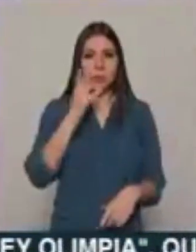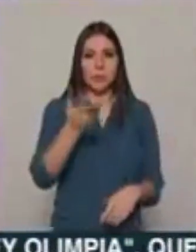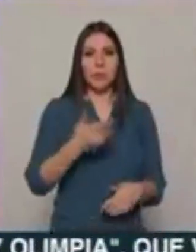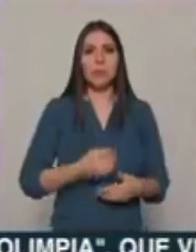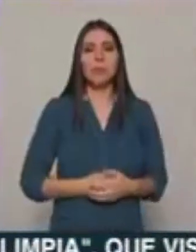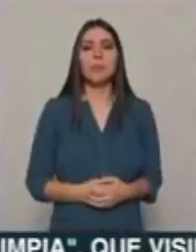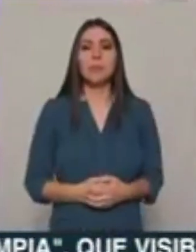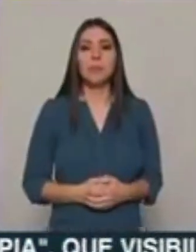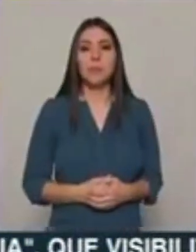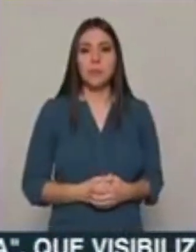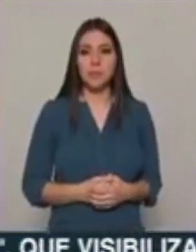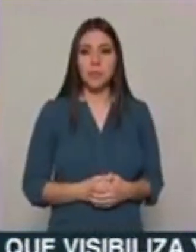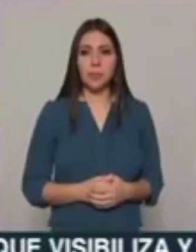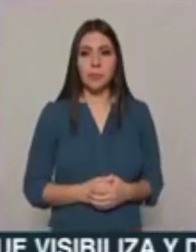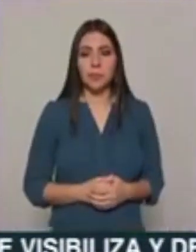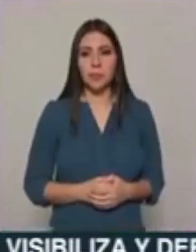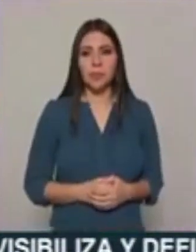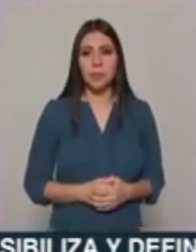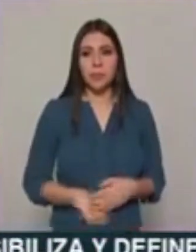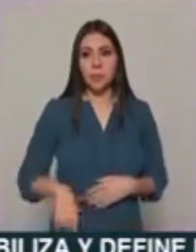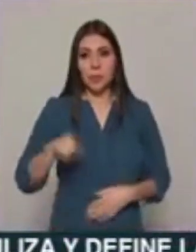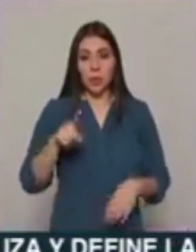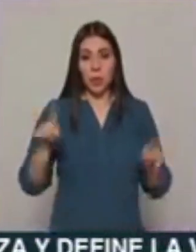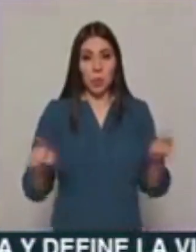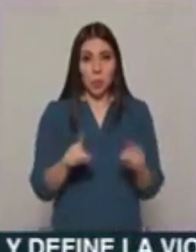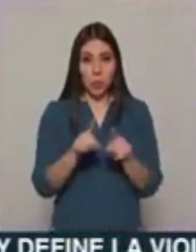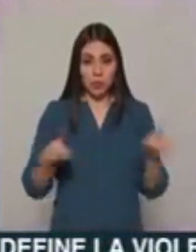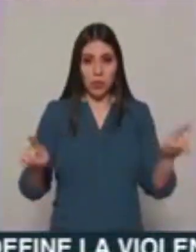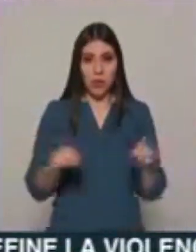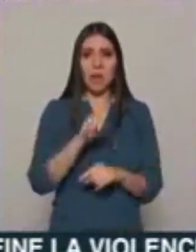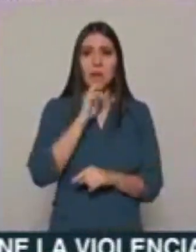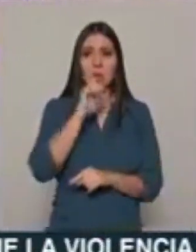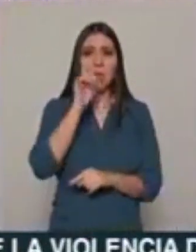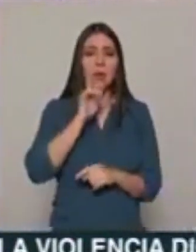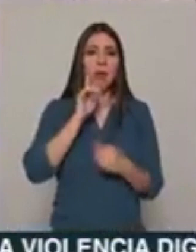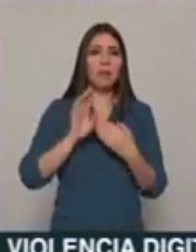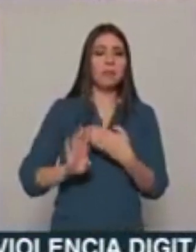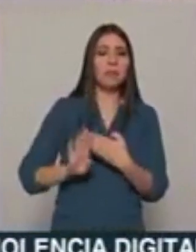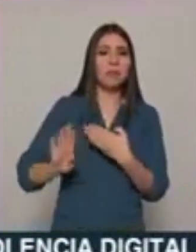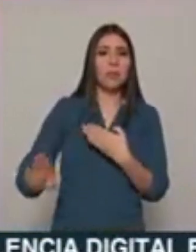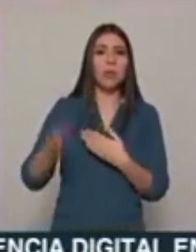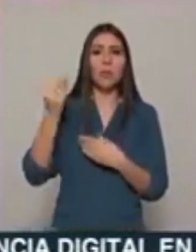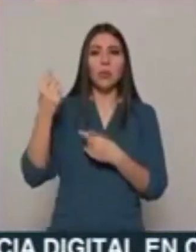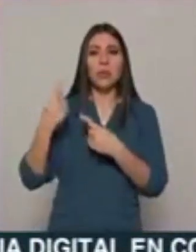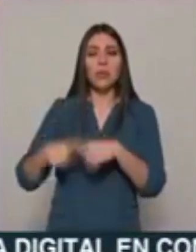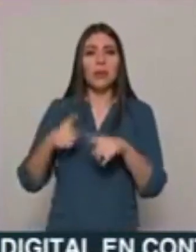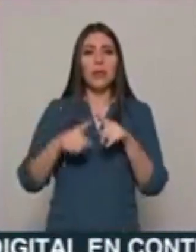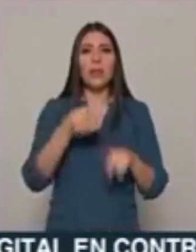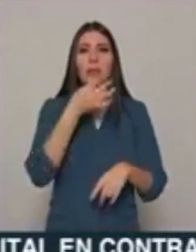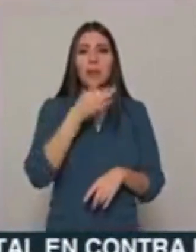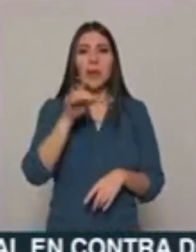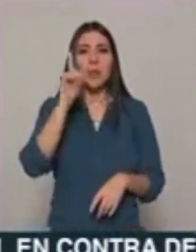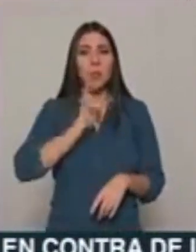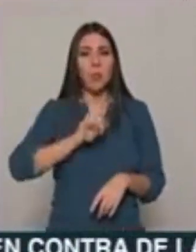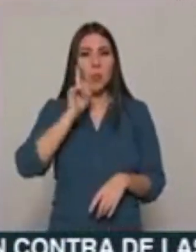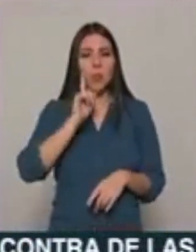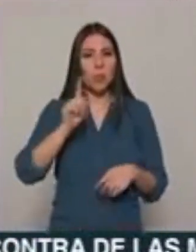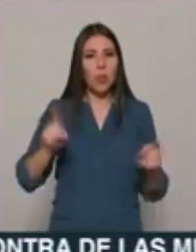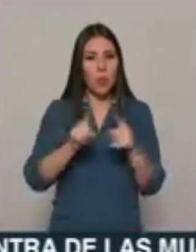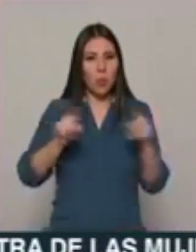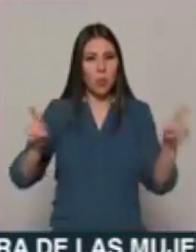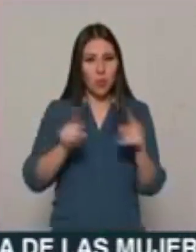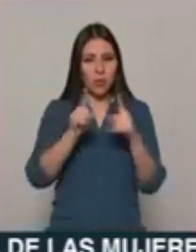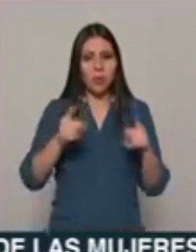La música no fue la excepción en relegar a las mujeres. En la mayoría de los festivales de música, el cartel está lleno de grupos integrados por